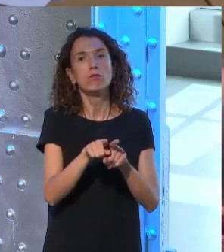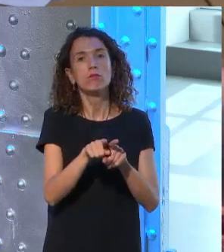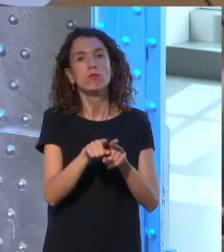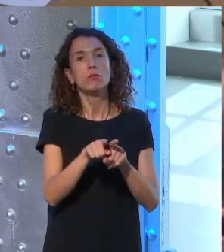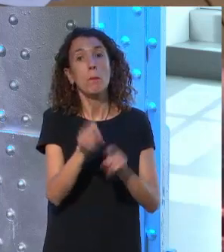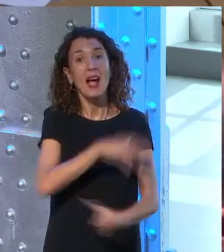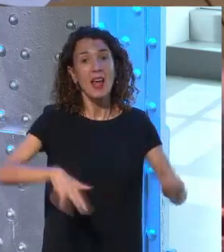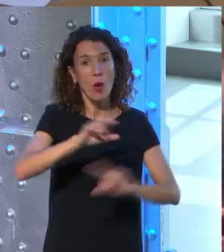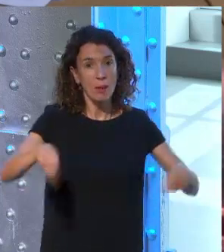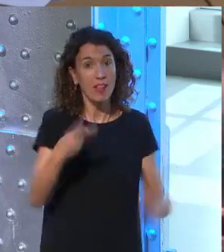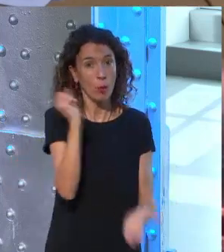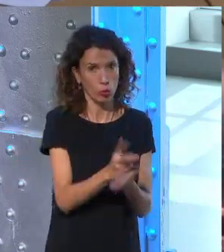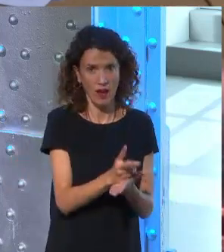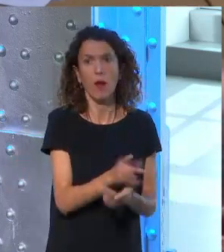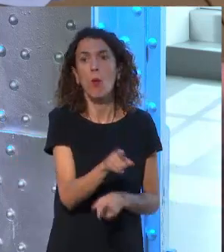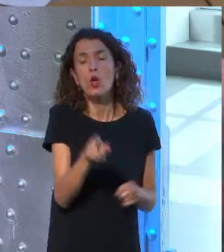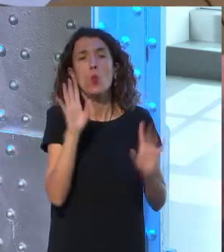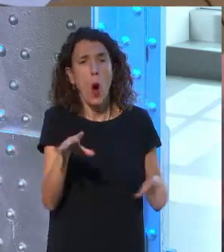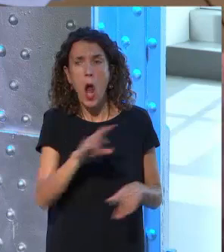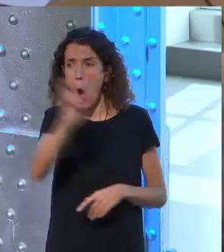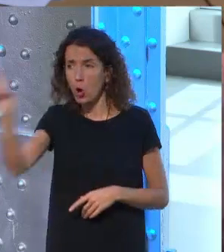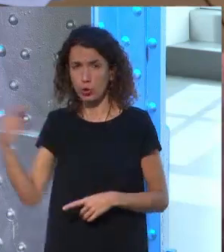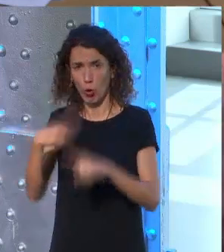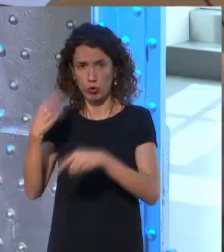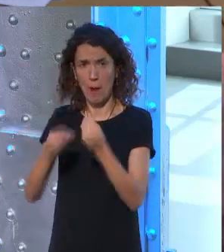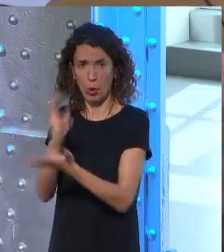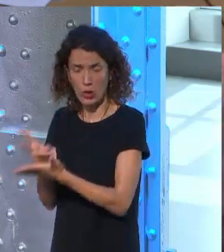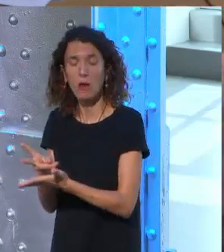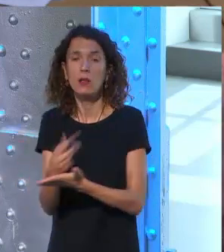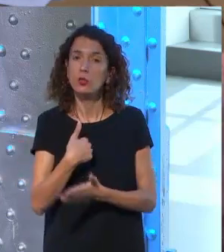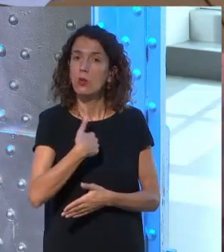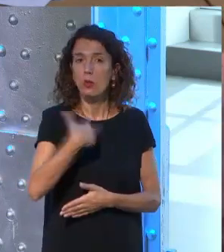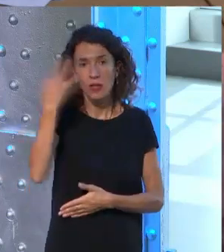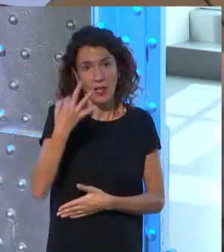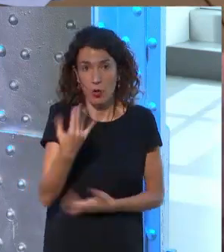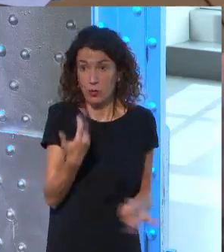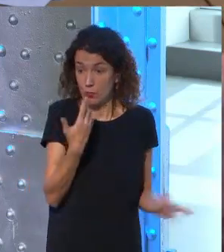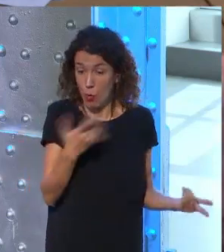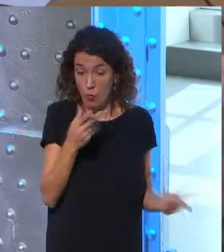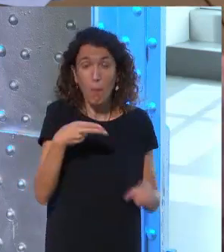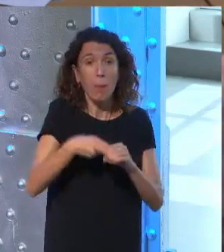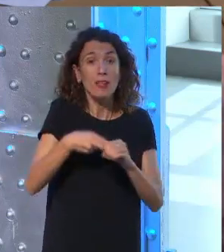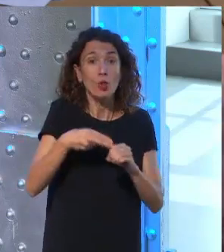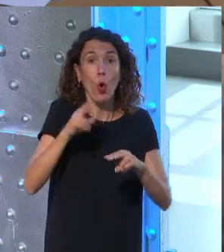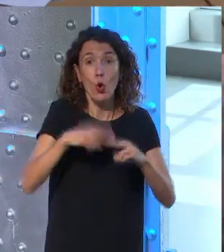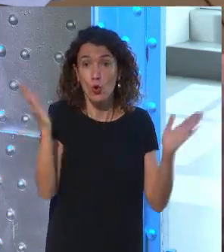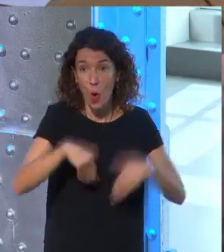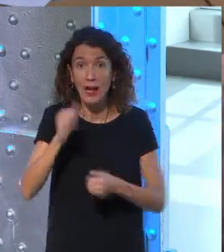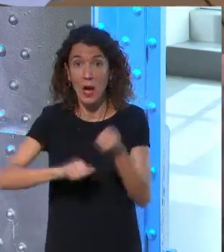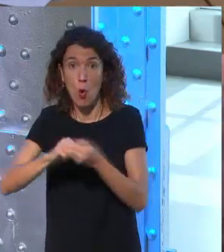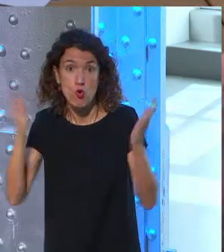hacia el medio ambiente como eje central. Igual que otros han apostado por otras cosas, pero creo que es lo que tenemos, porque no tenemos petróleo, no tenemos